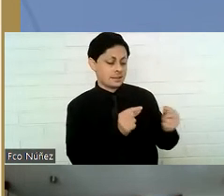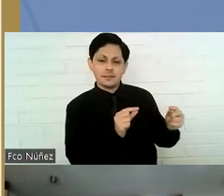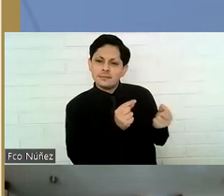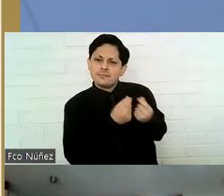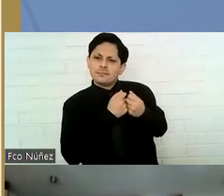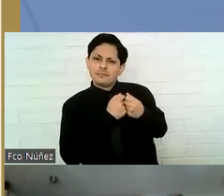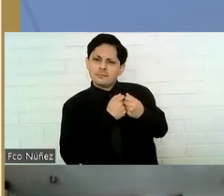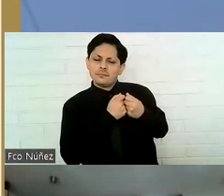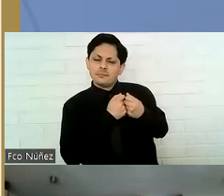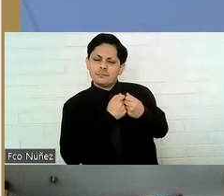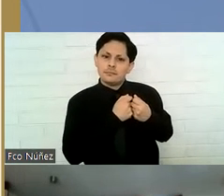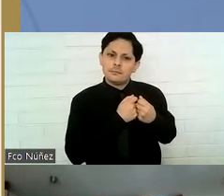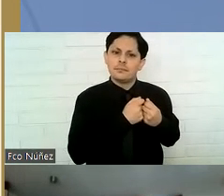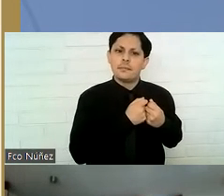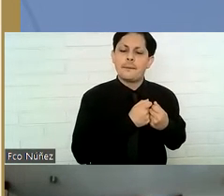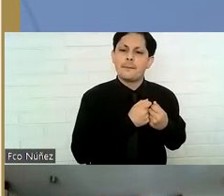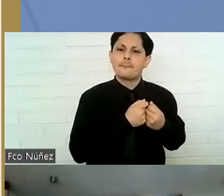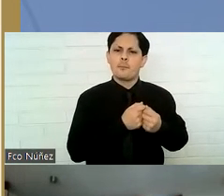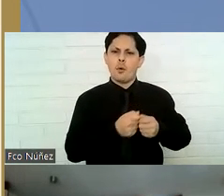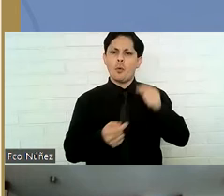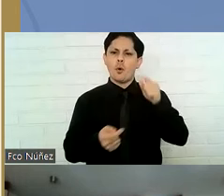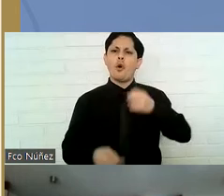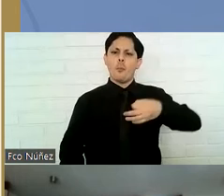como hegemonía, como prioridad.